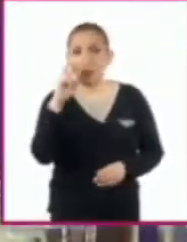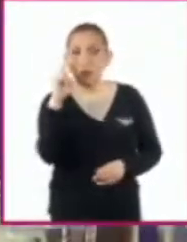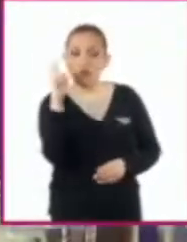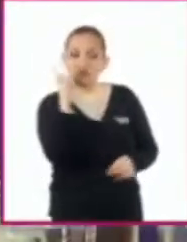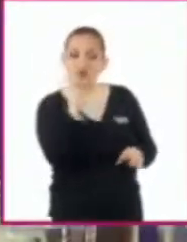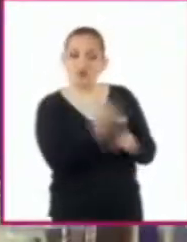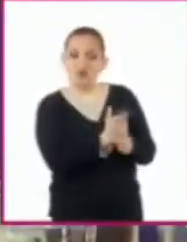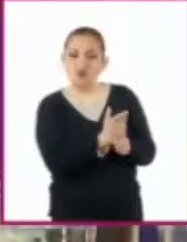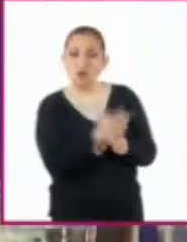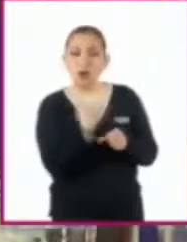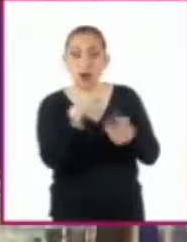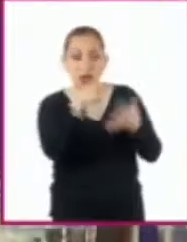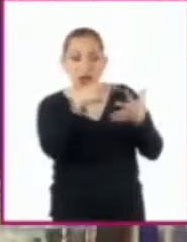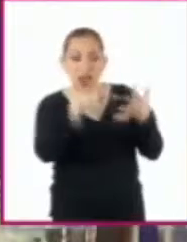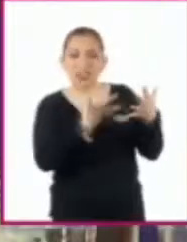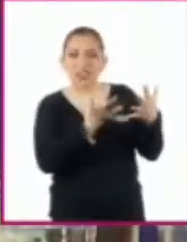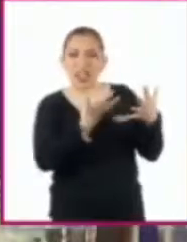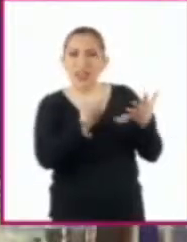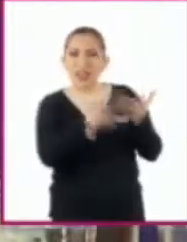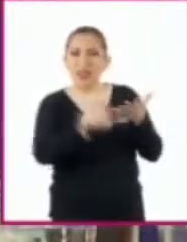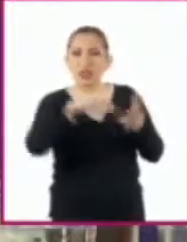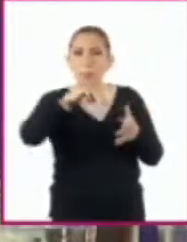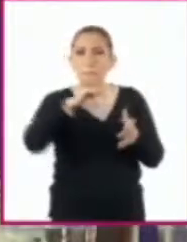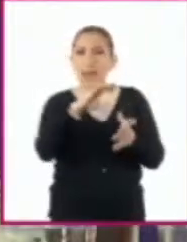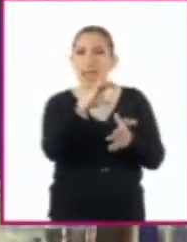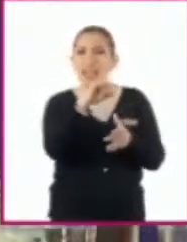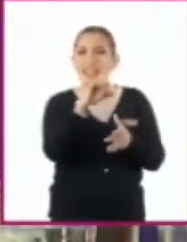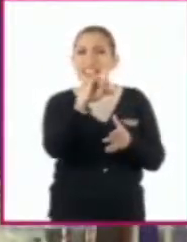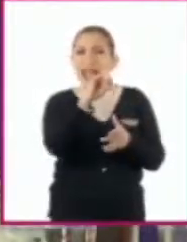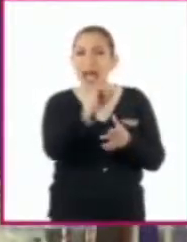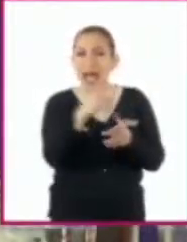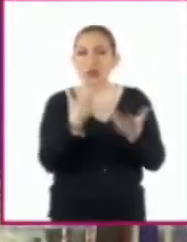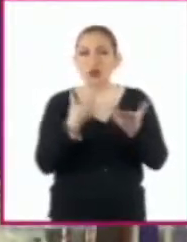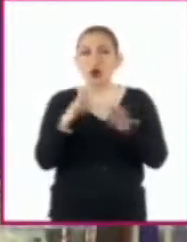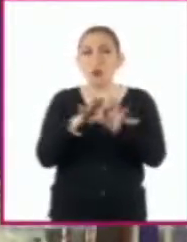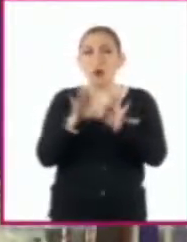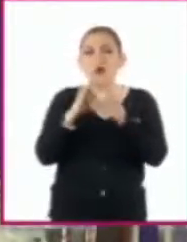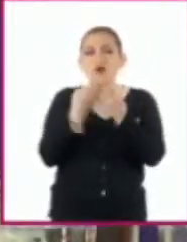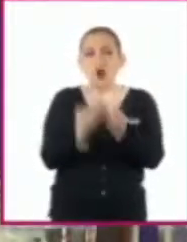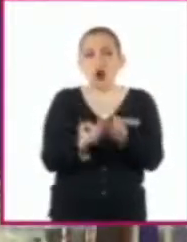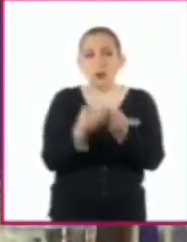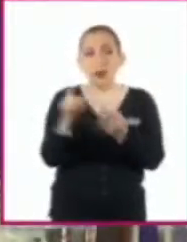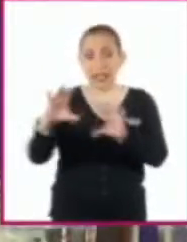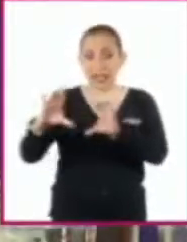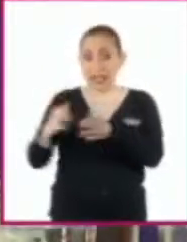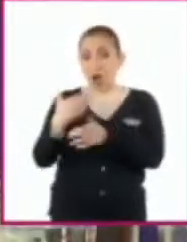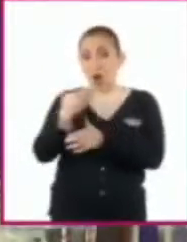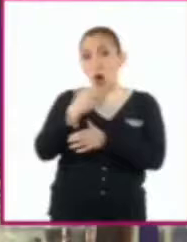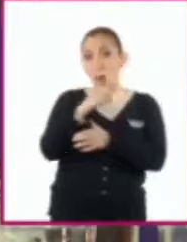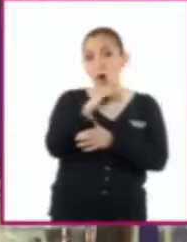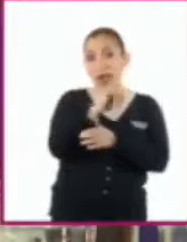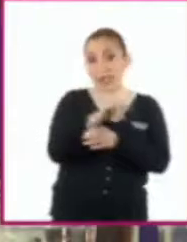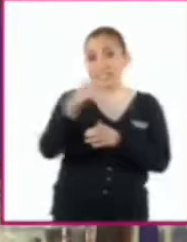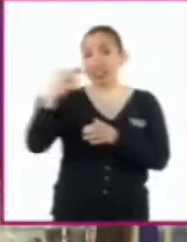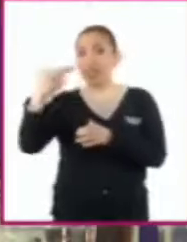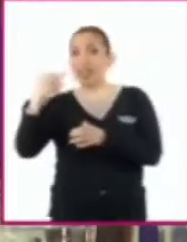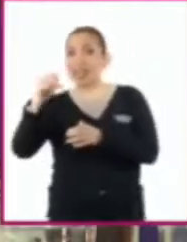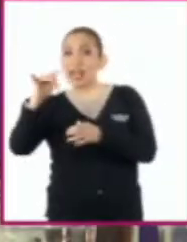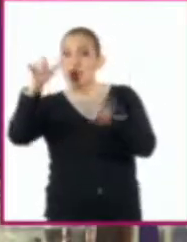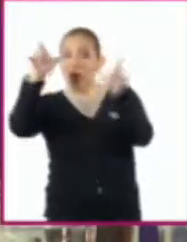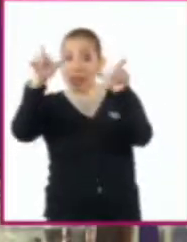Identifiquen los componentes de una mezcla, su estado de agregación y clasifíquenlas en homogéneas,